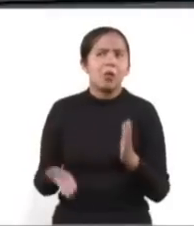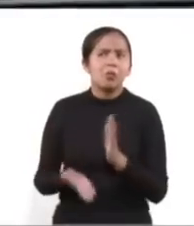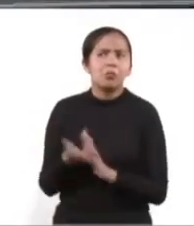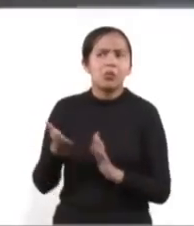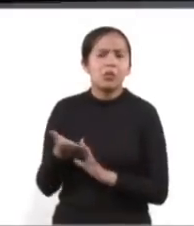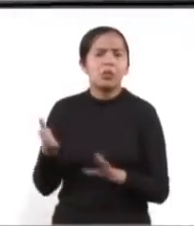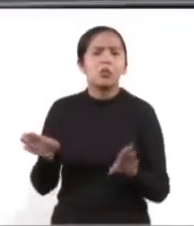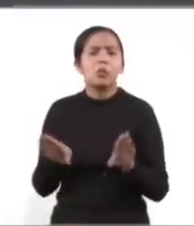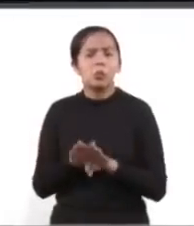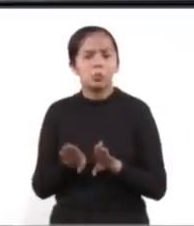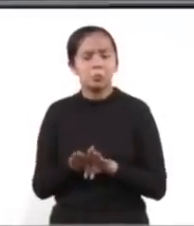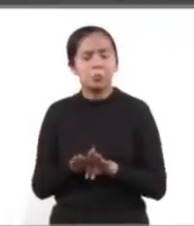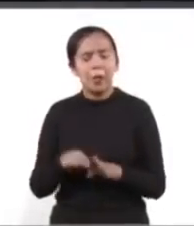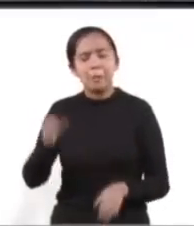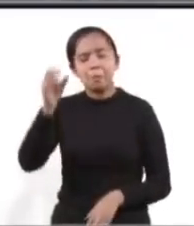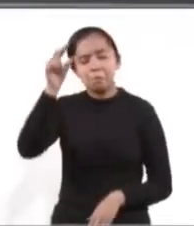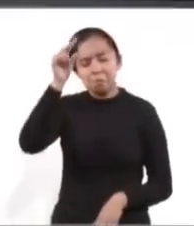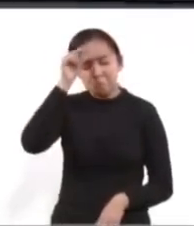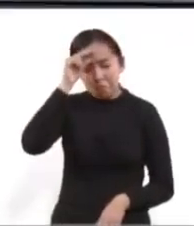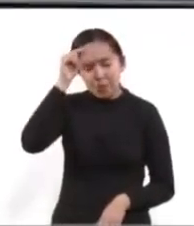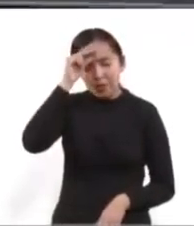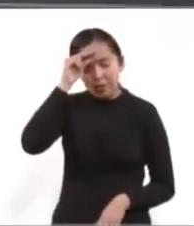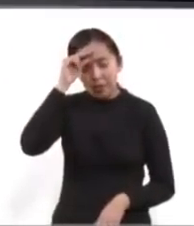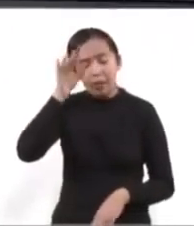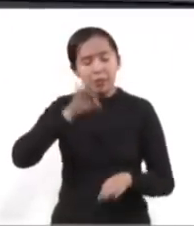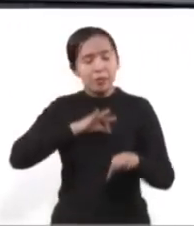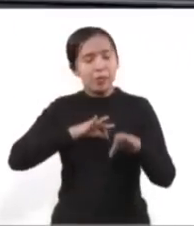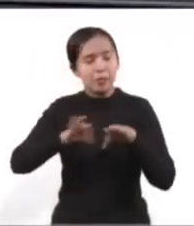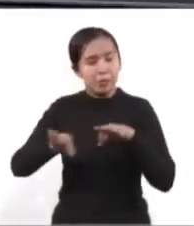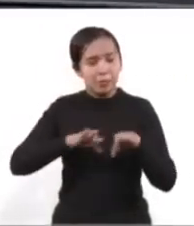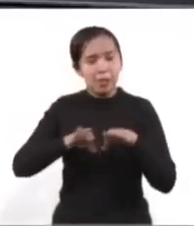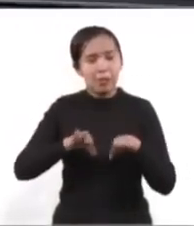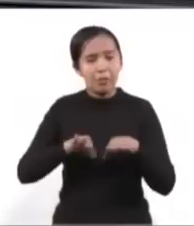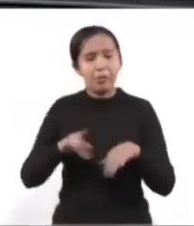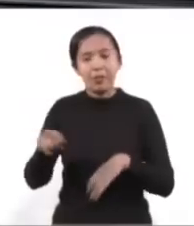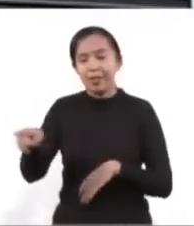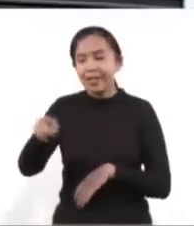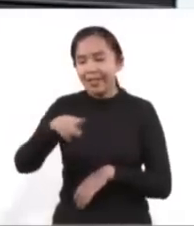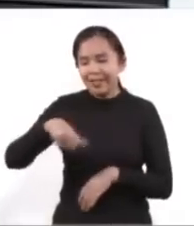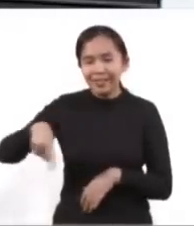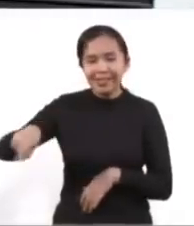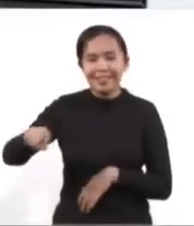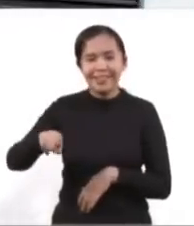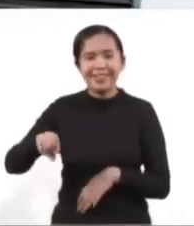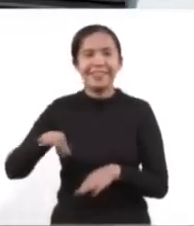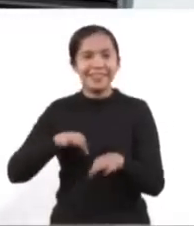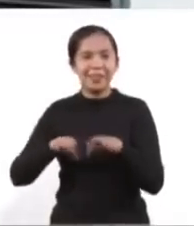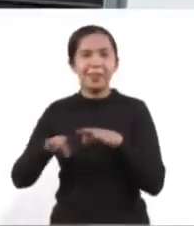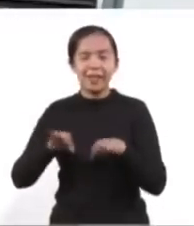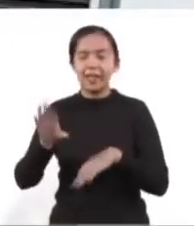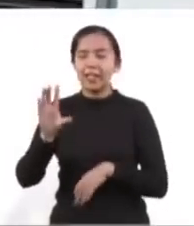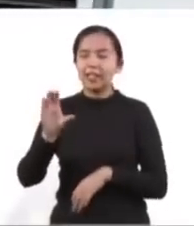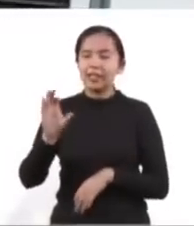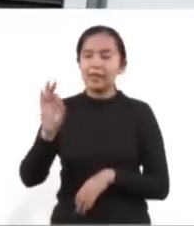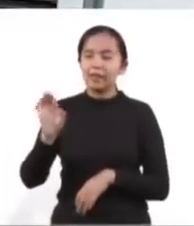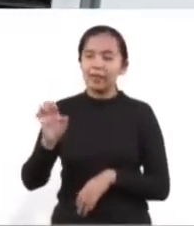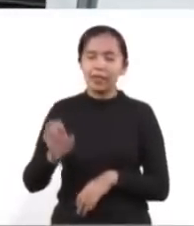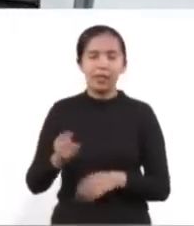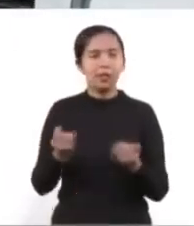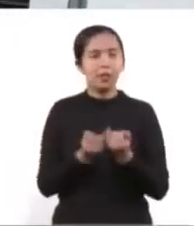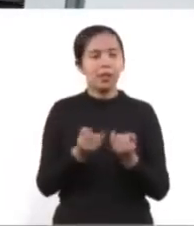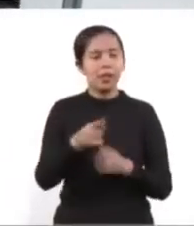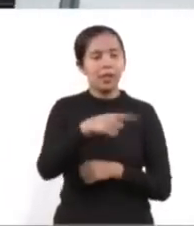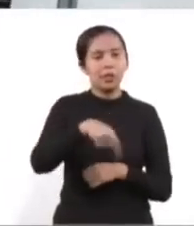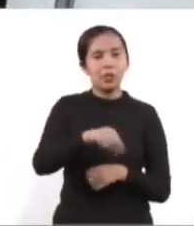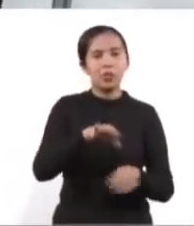Pues con la inteligencia, el trabajo y la capacidad de los trabajadores y trabajadoras de CFE y de los